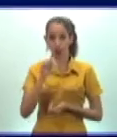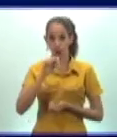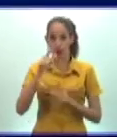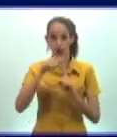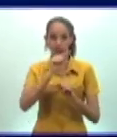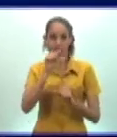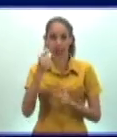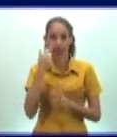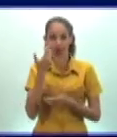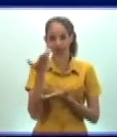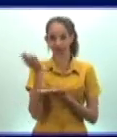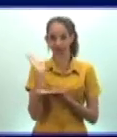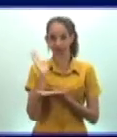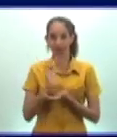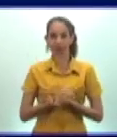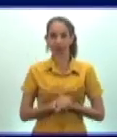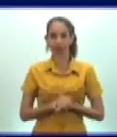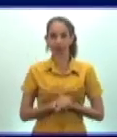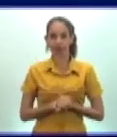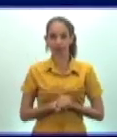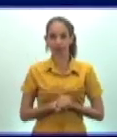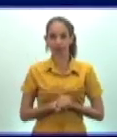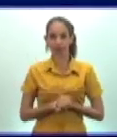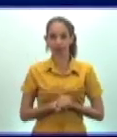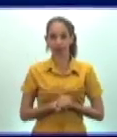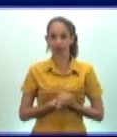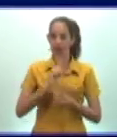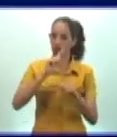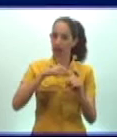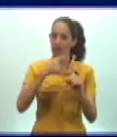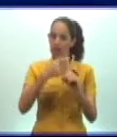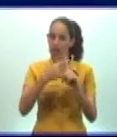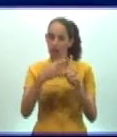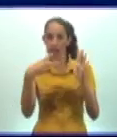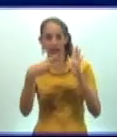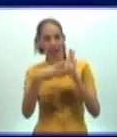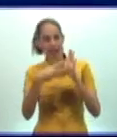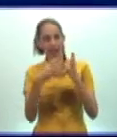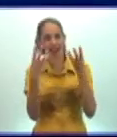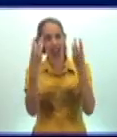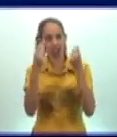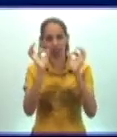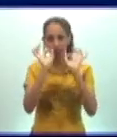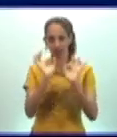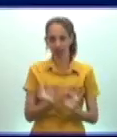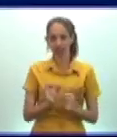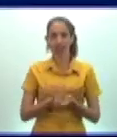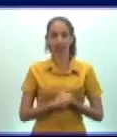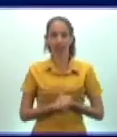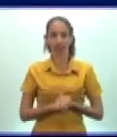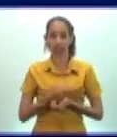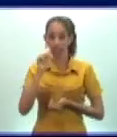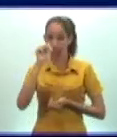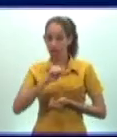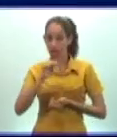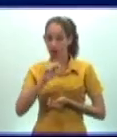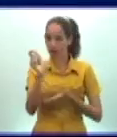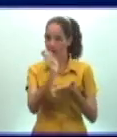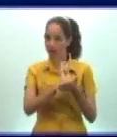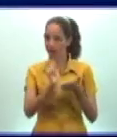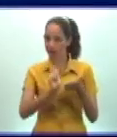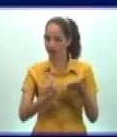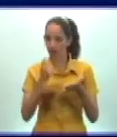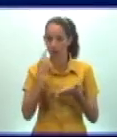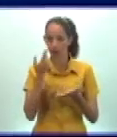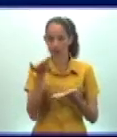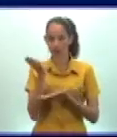clase, calculando con números reales. Les voy a dar un breve tiempo para que puedan